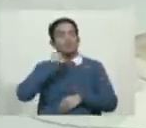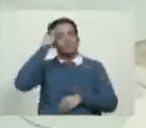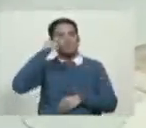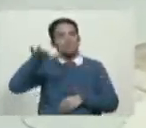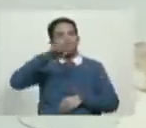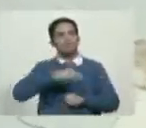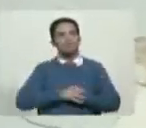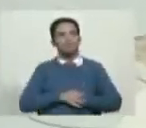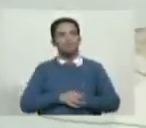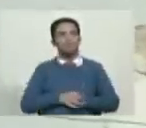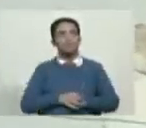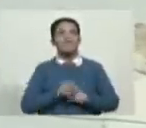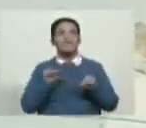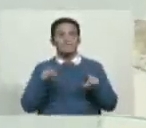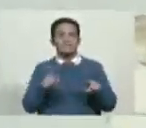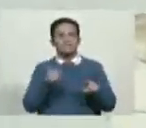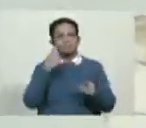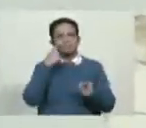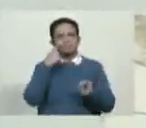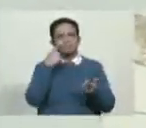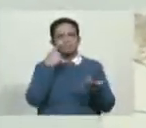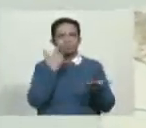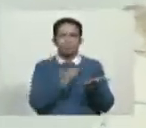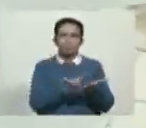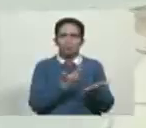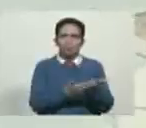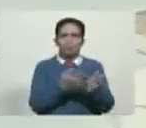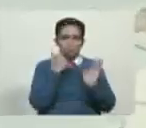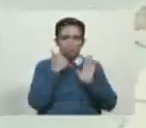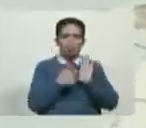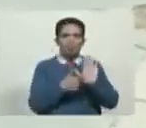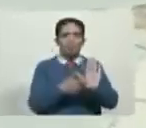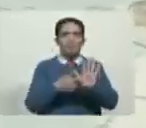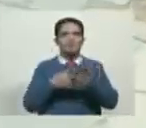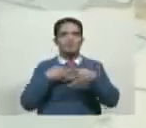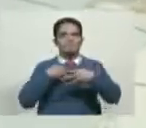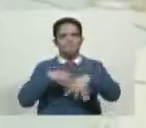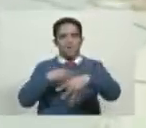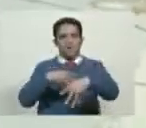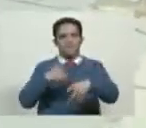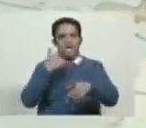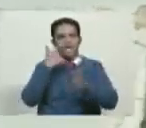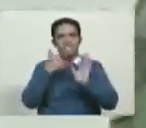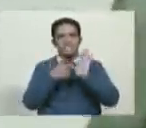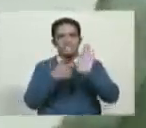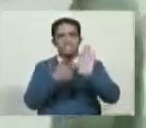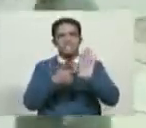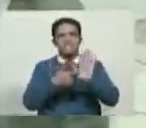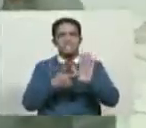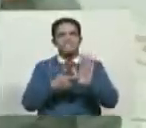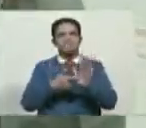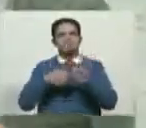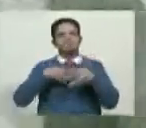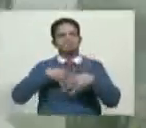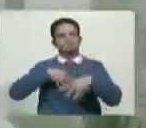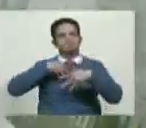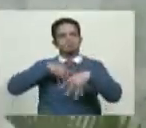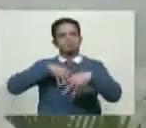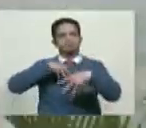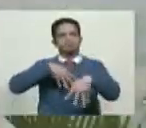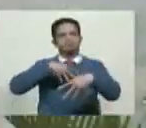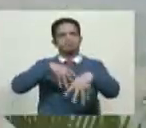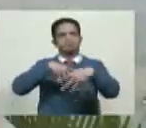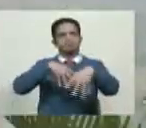allí queda en evidencia en esta importante marcha militar al trote de las tropas que